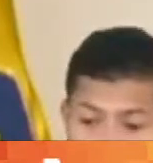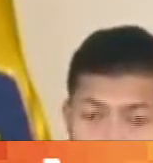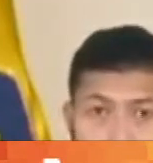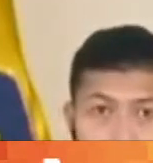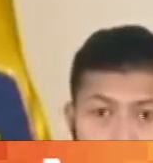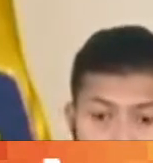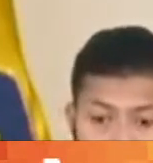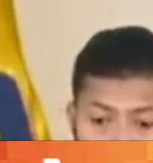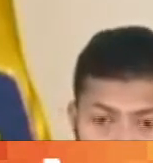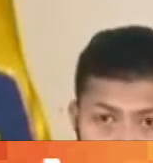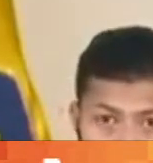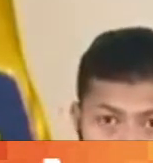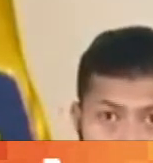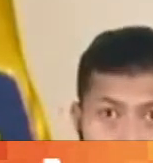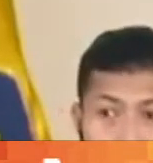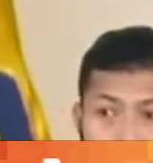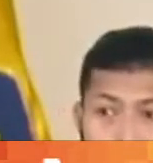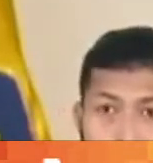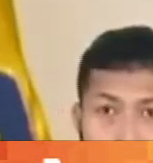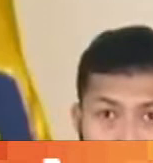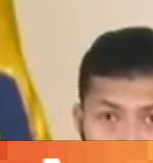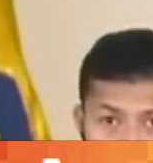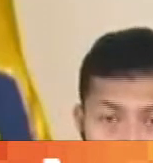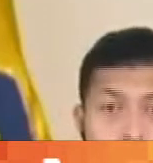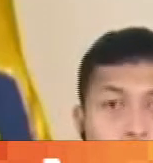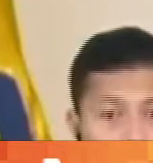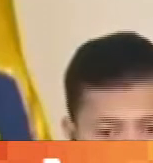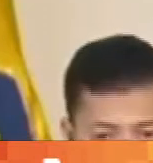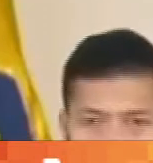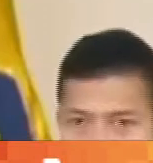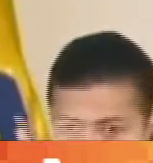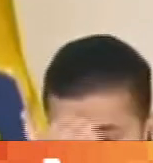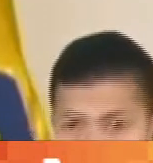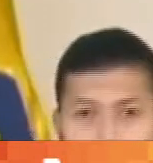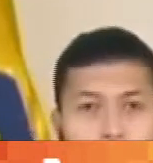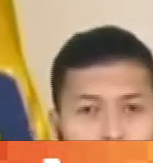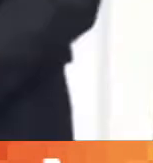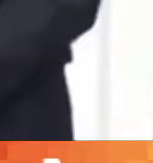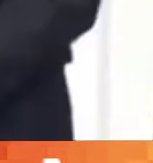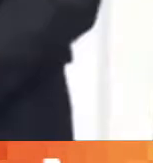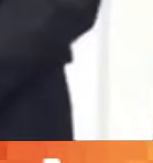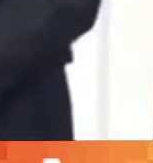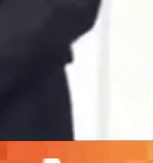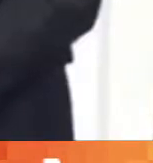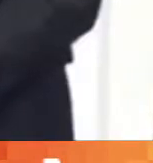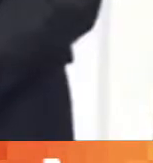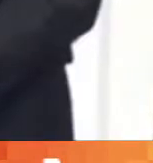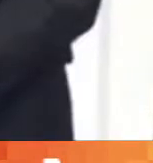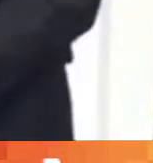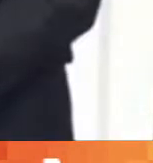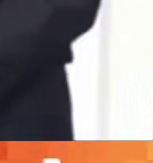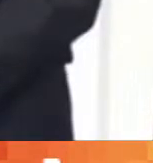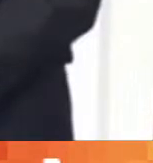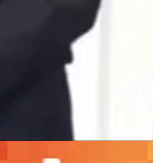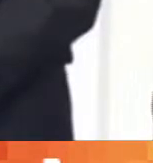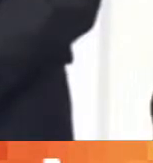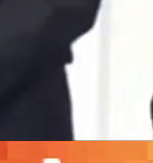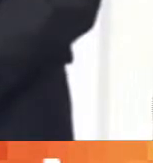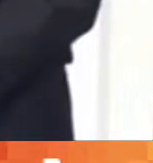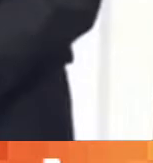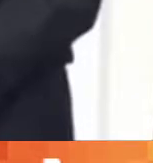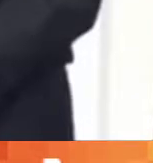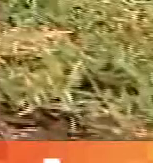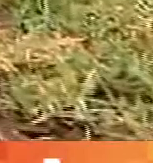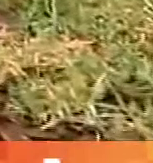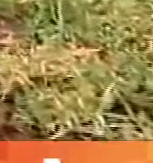son deben ser los principales primeros defensores de los derechos de la ciudadanía lópez agradeció a fernández de pronto por llegar